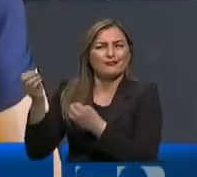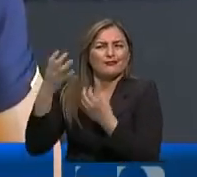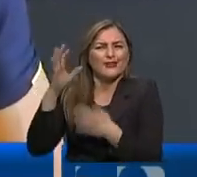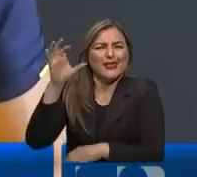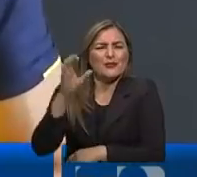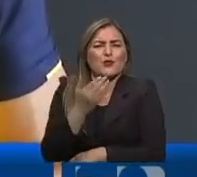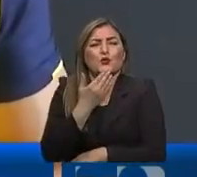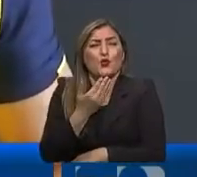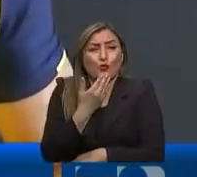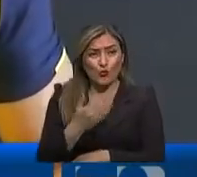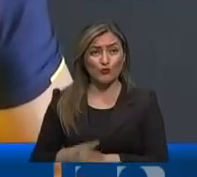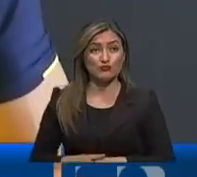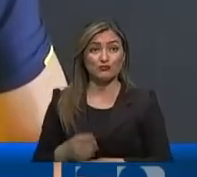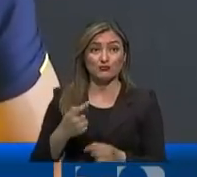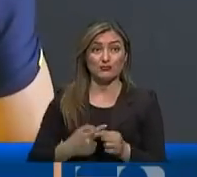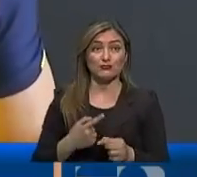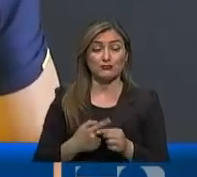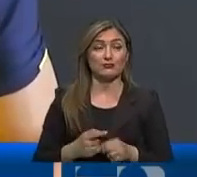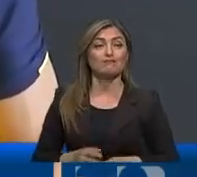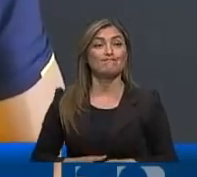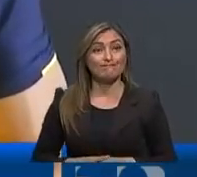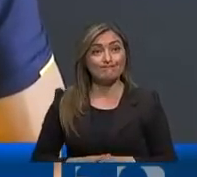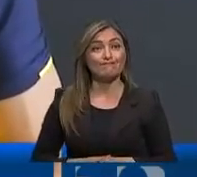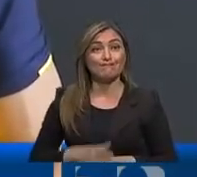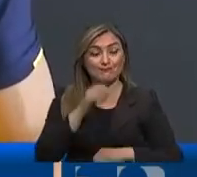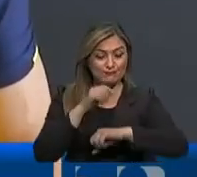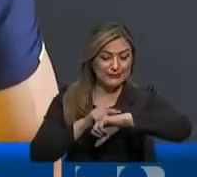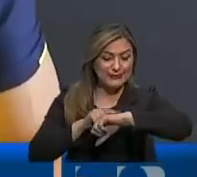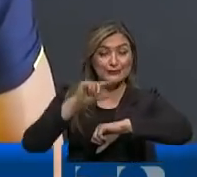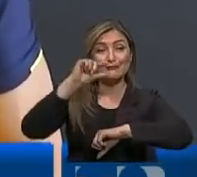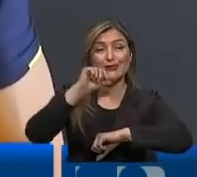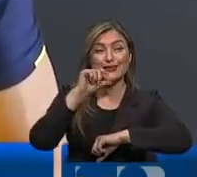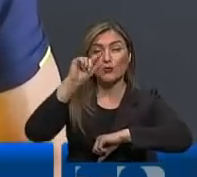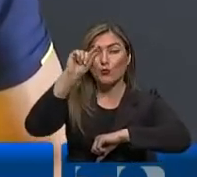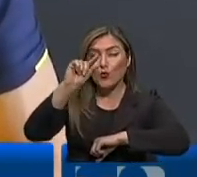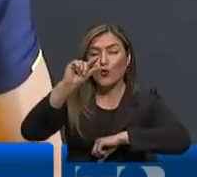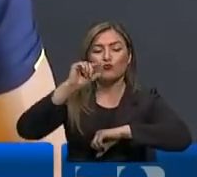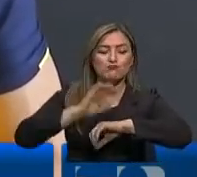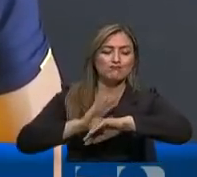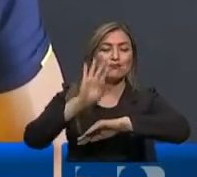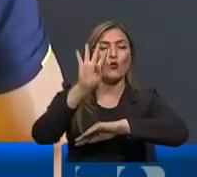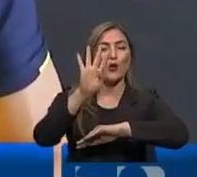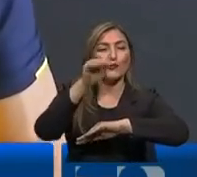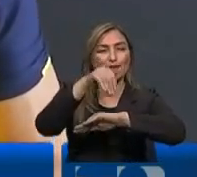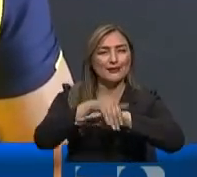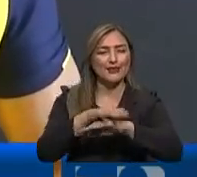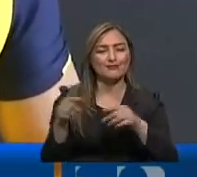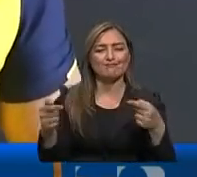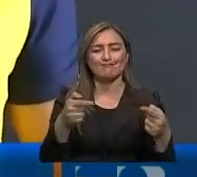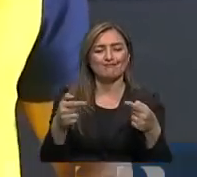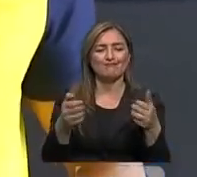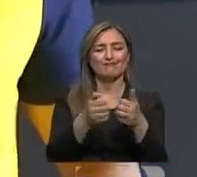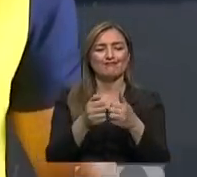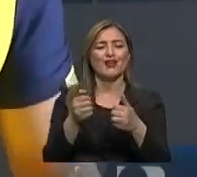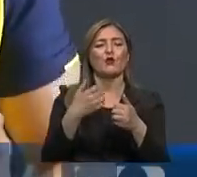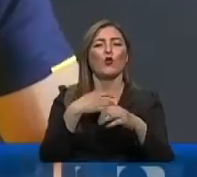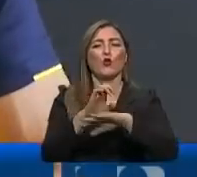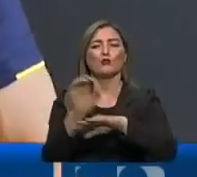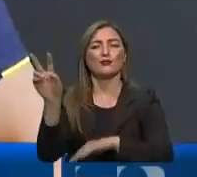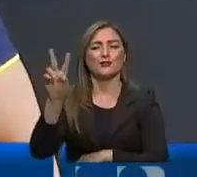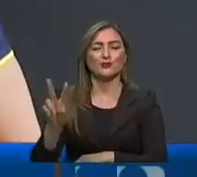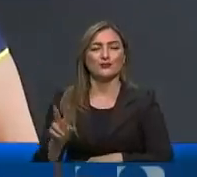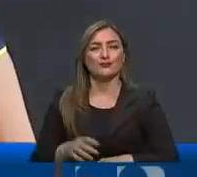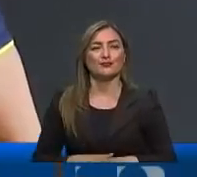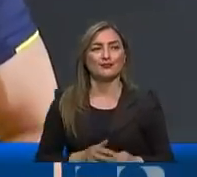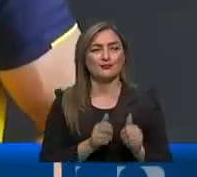va a estar el tiempo en la capital a escasos minutos de la hora del partido entre Ecuador y su combinado de Venezuela. Para eso